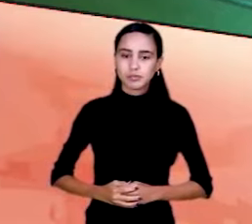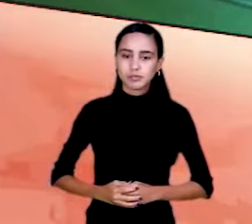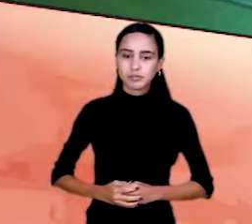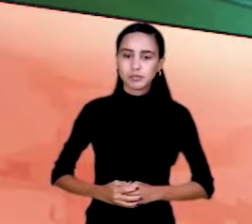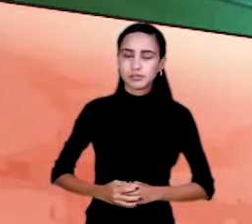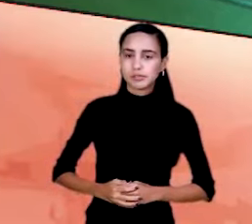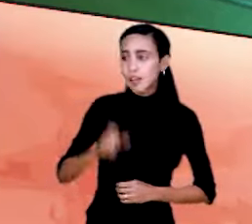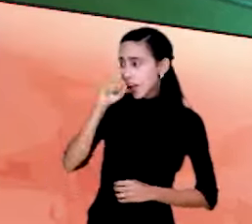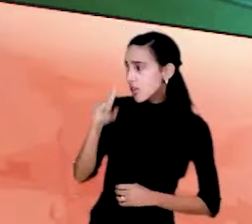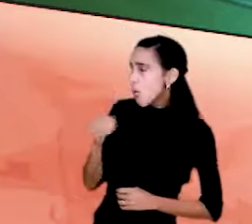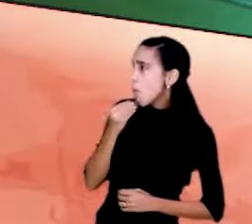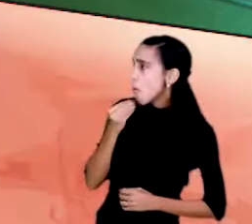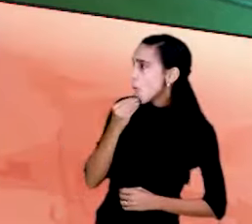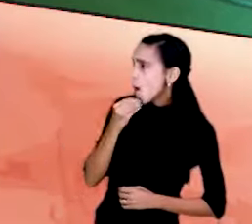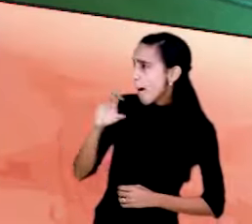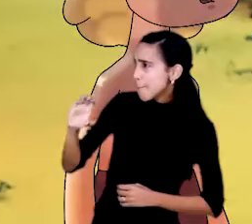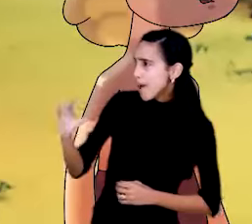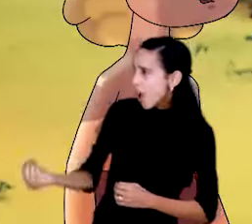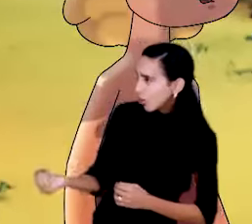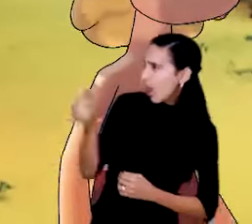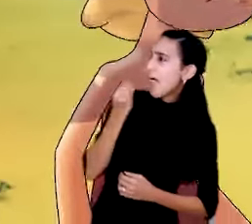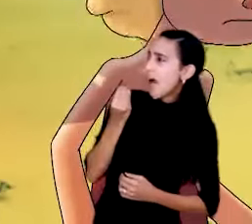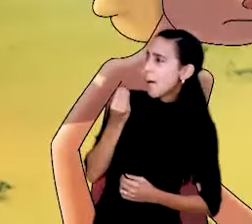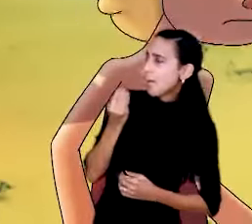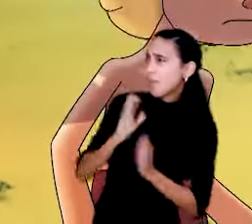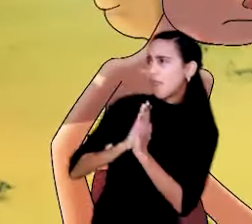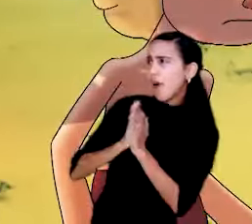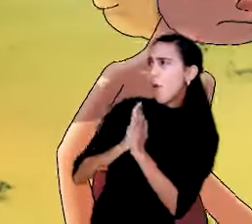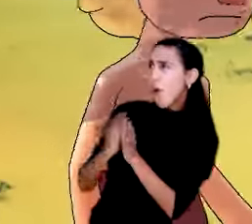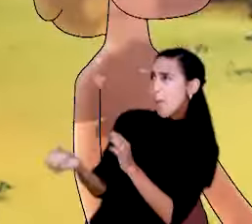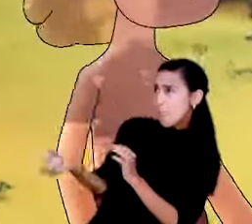Niño, ¿me podrían alcanzar la pelota, por favor?